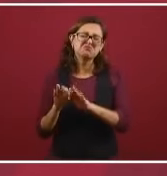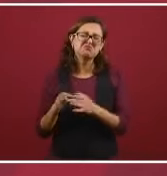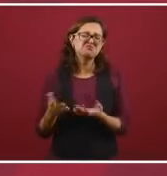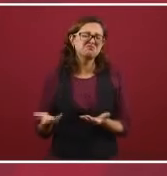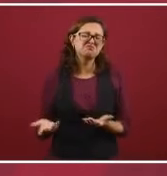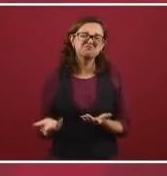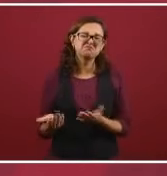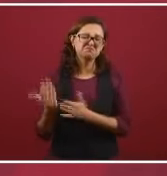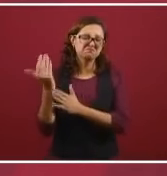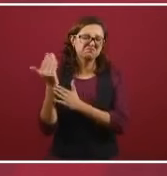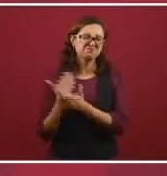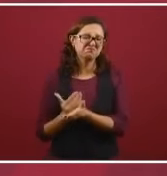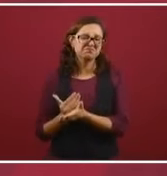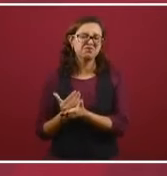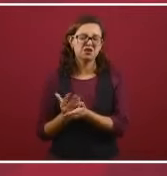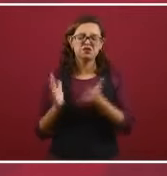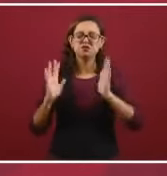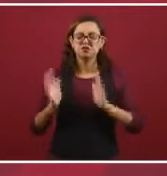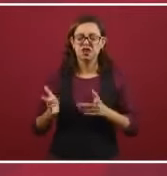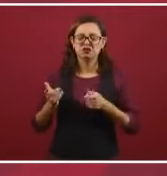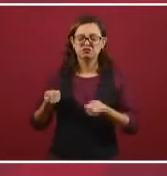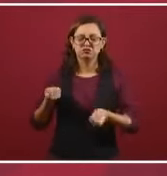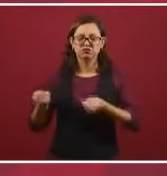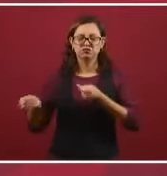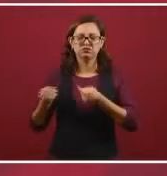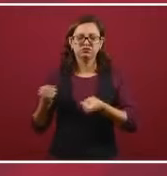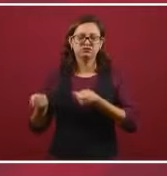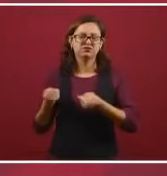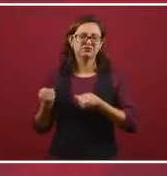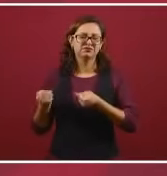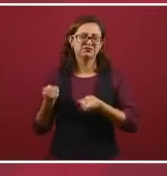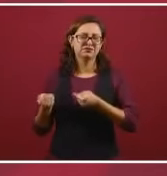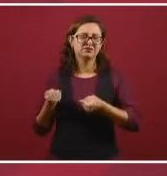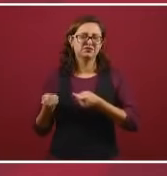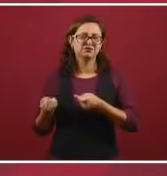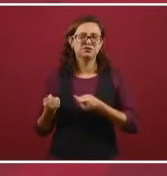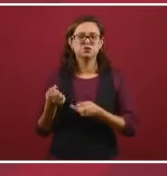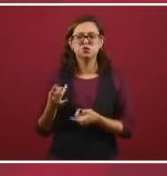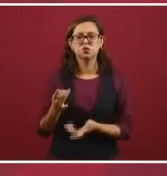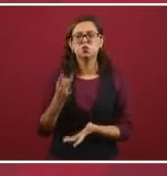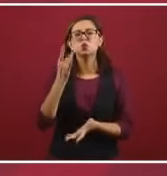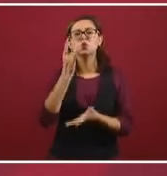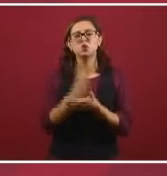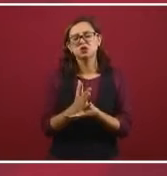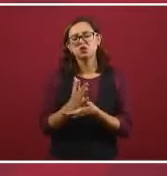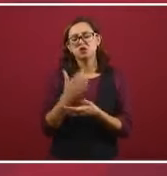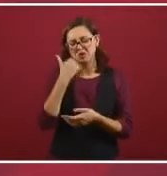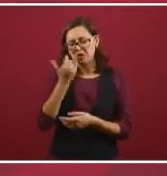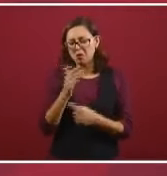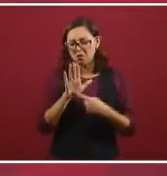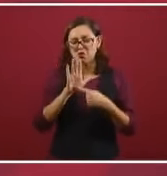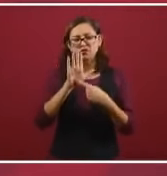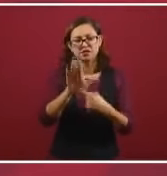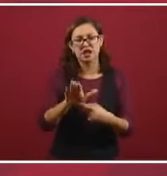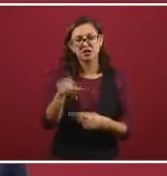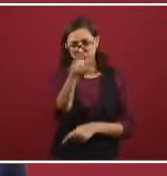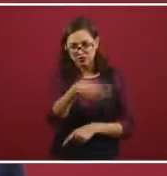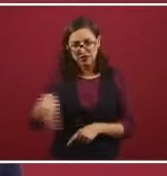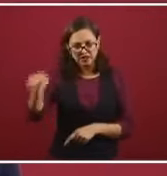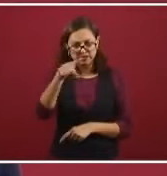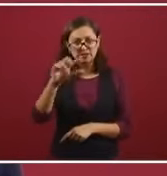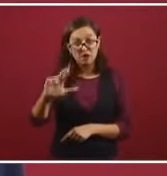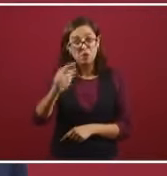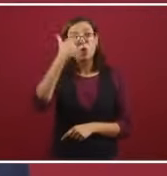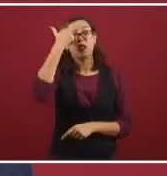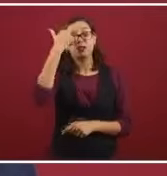controlado. Ya nada más es para recordar cómo era la situación antes,